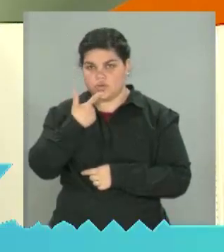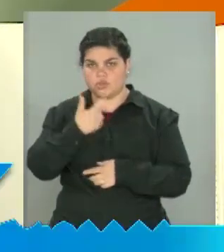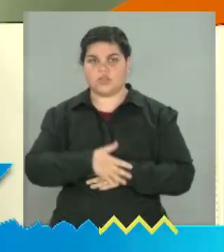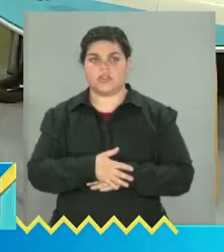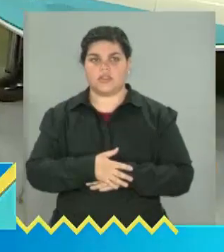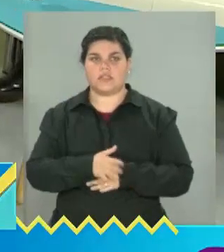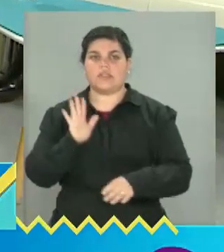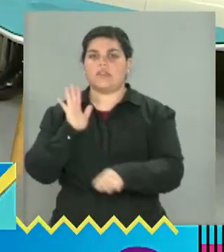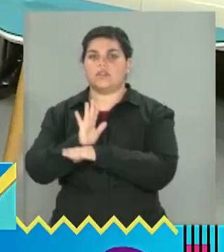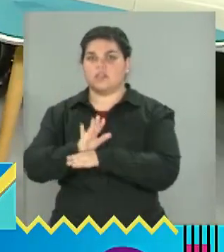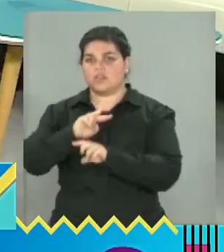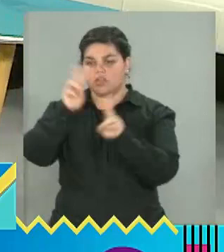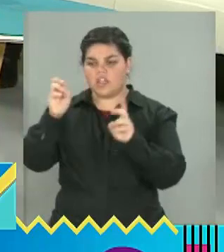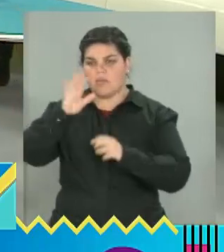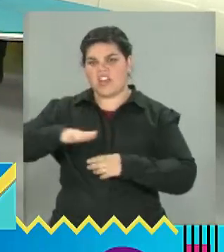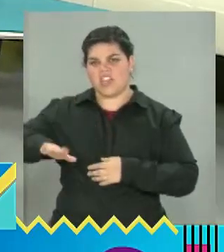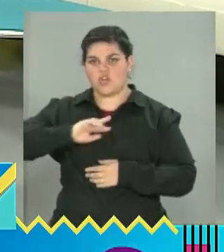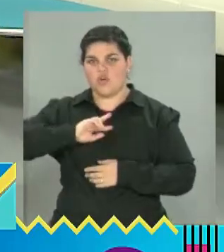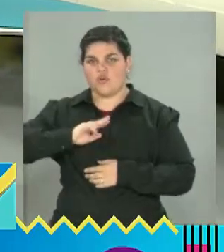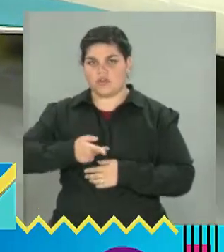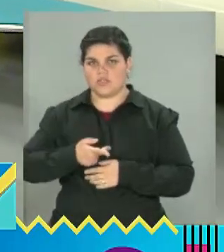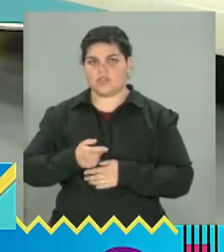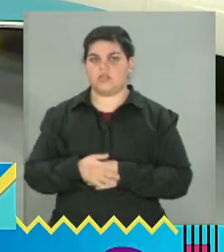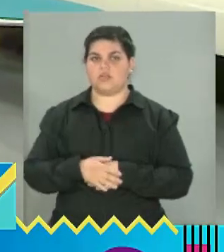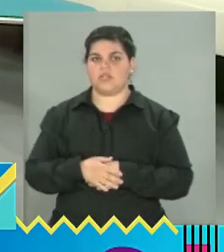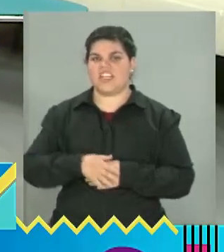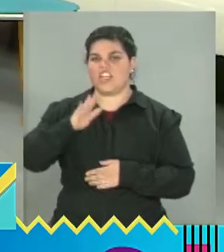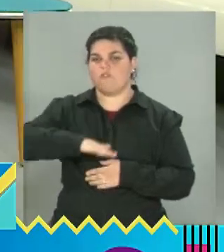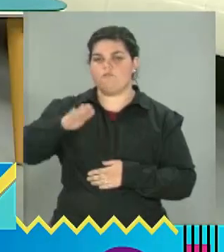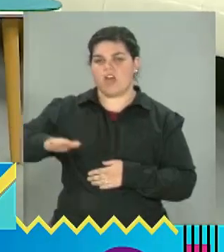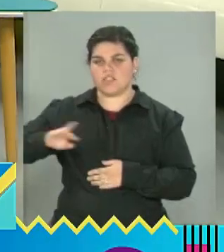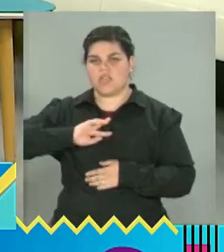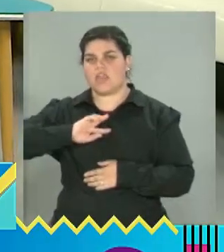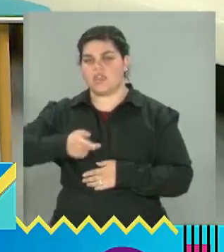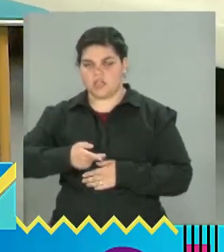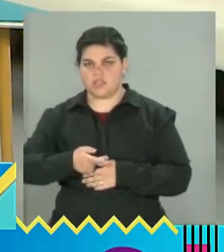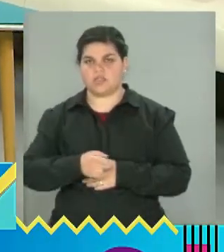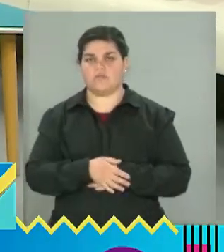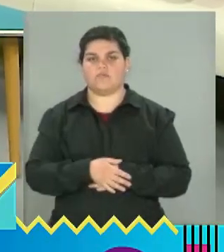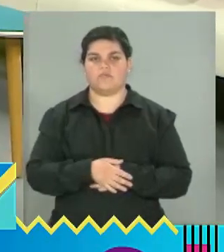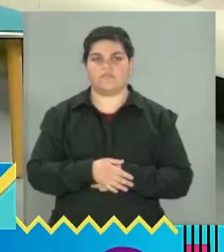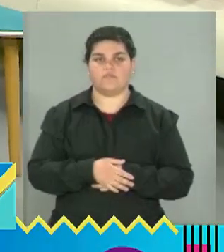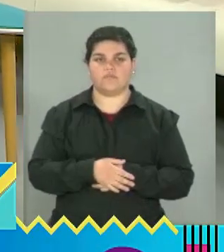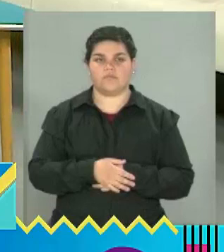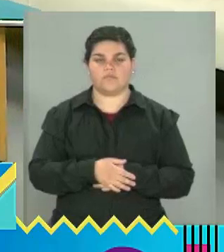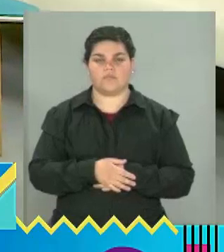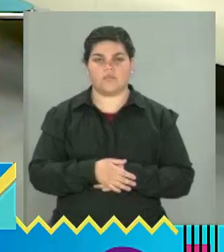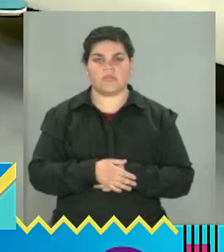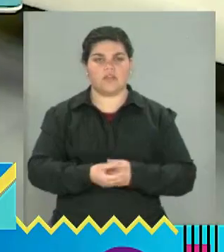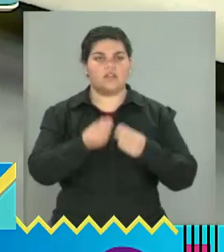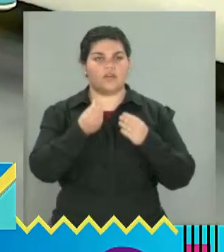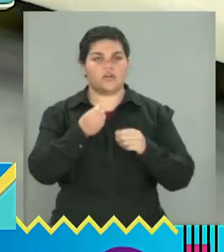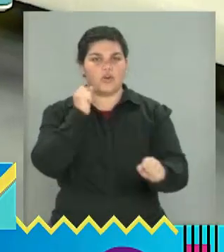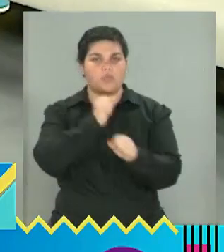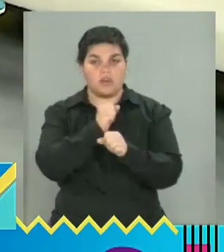los niños trans. O la infancia trans. Bien. Y desde promoción, ¿cómo se trabaja o cómo se promociona los